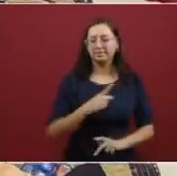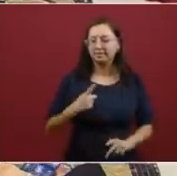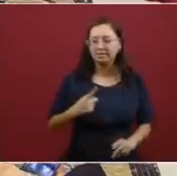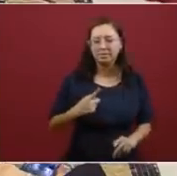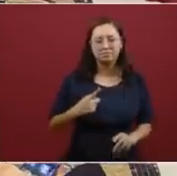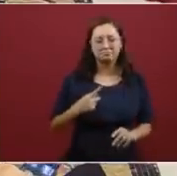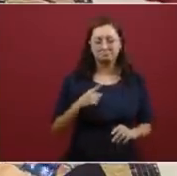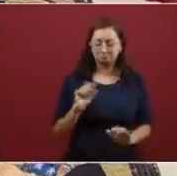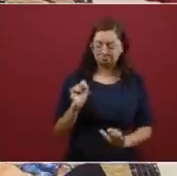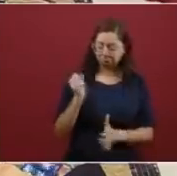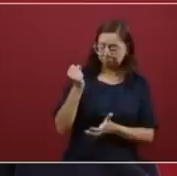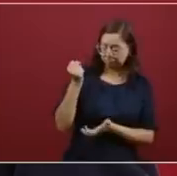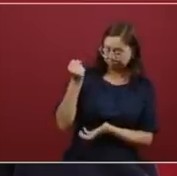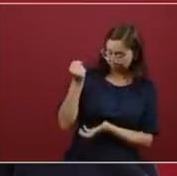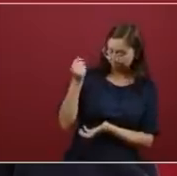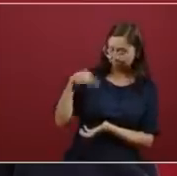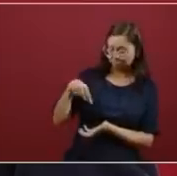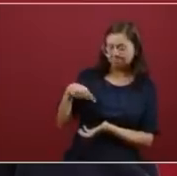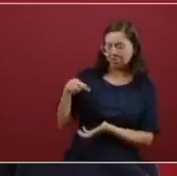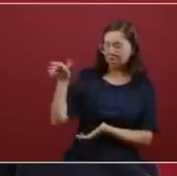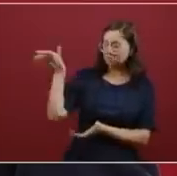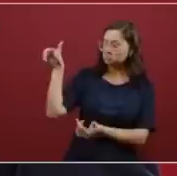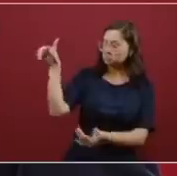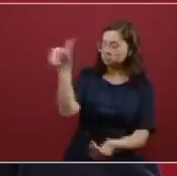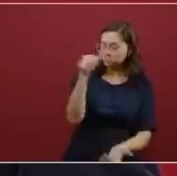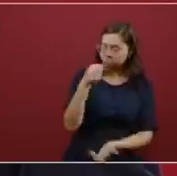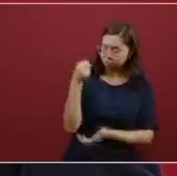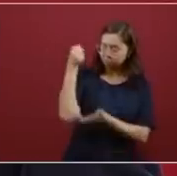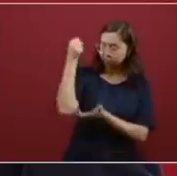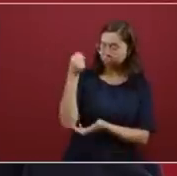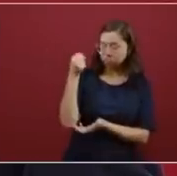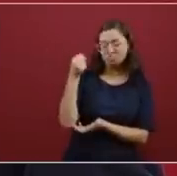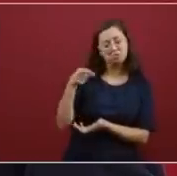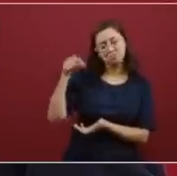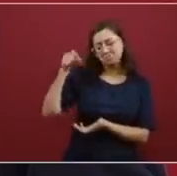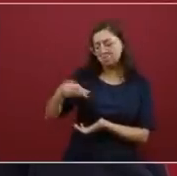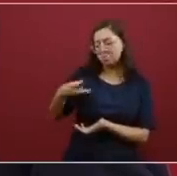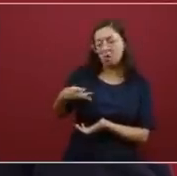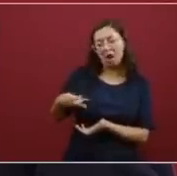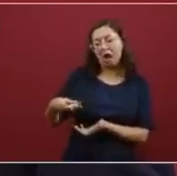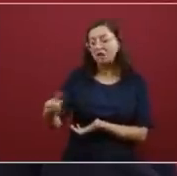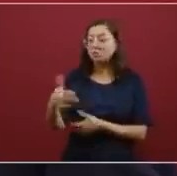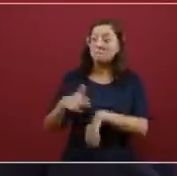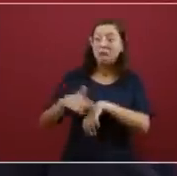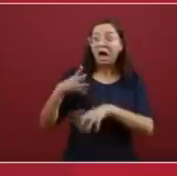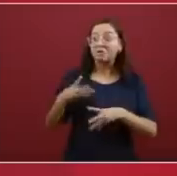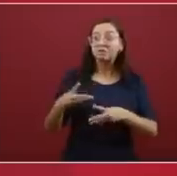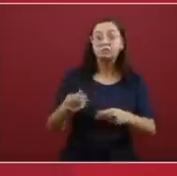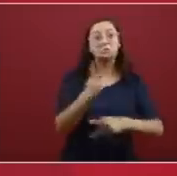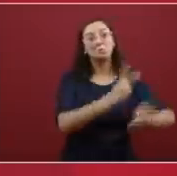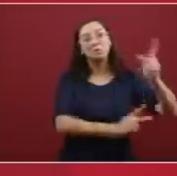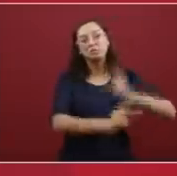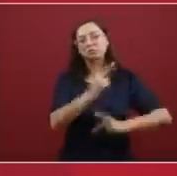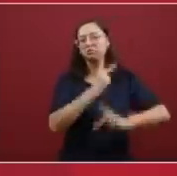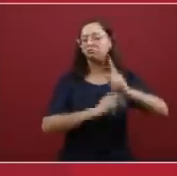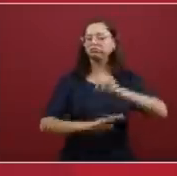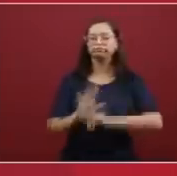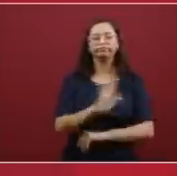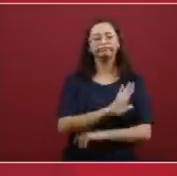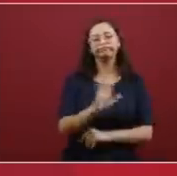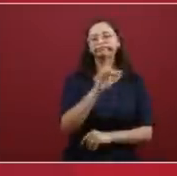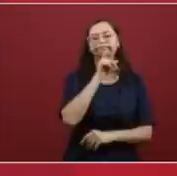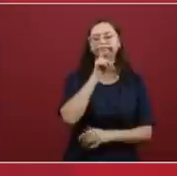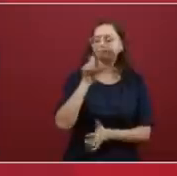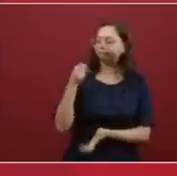más de lo que se obtiene de recaudación. Entonces, ese es